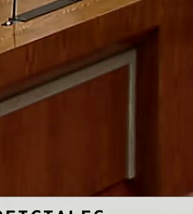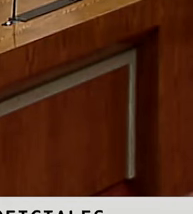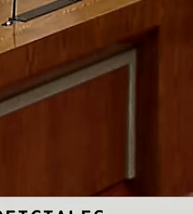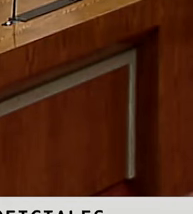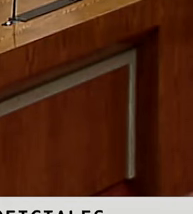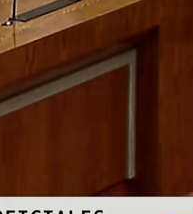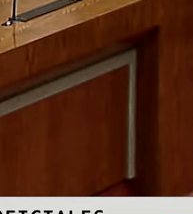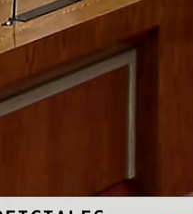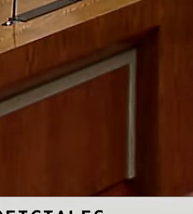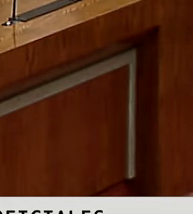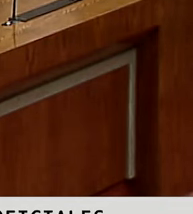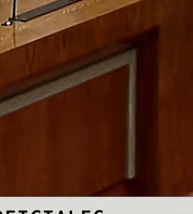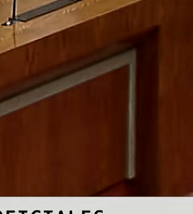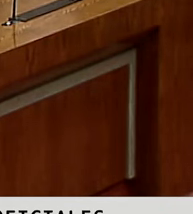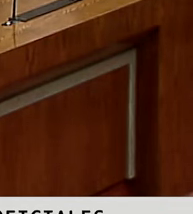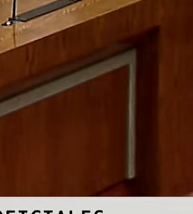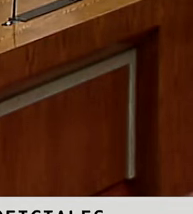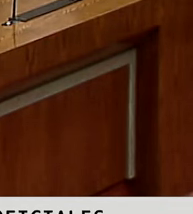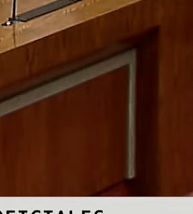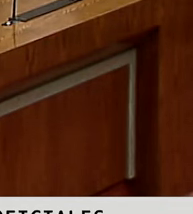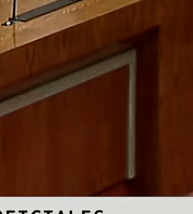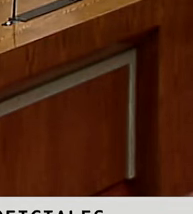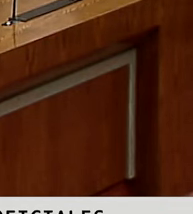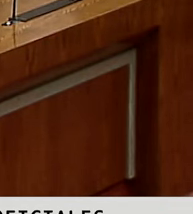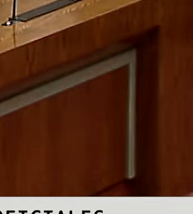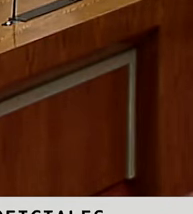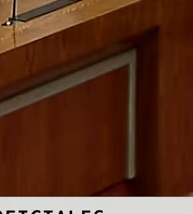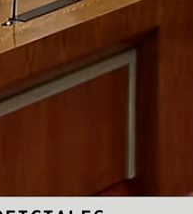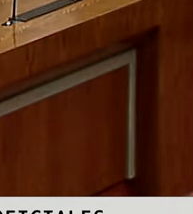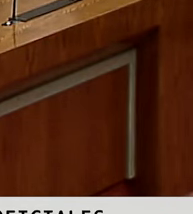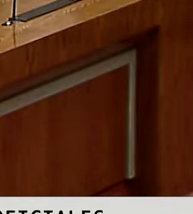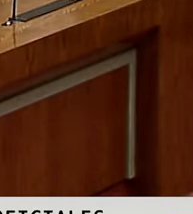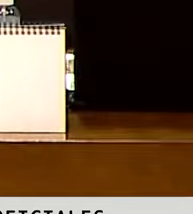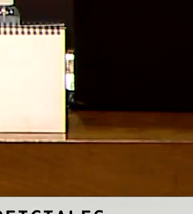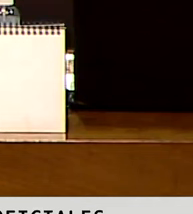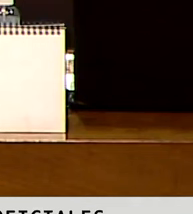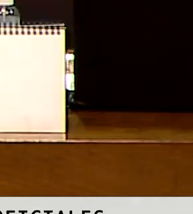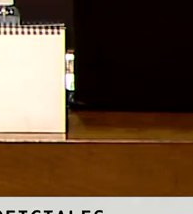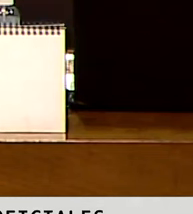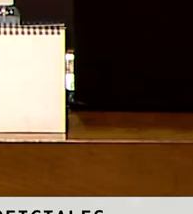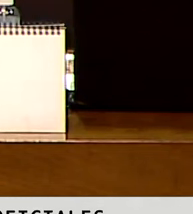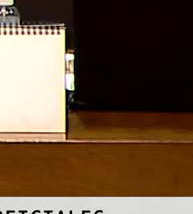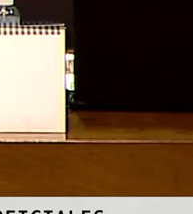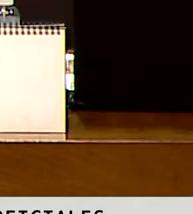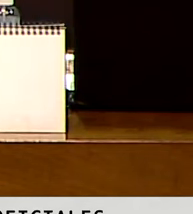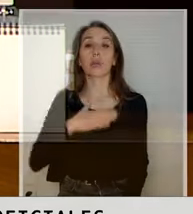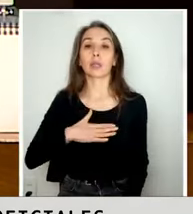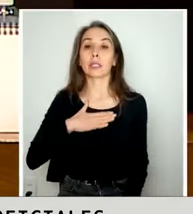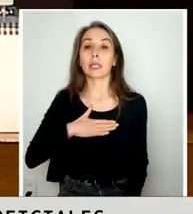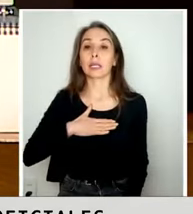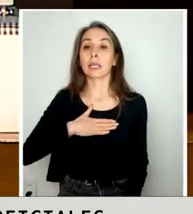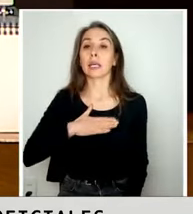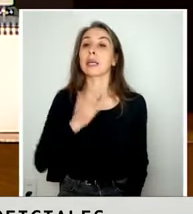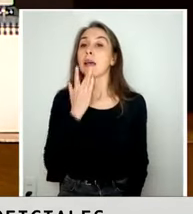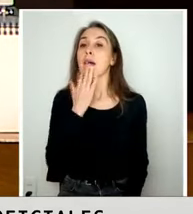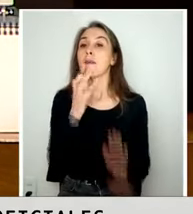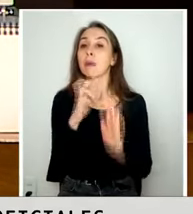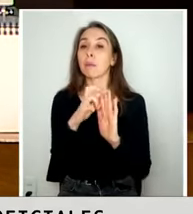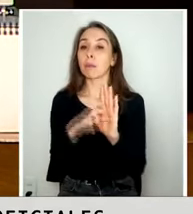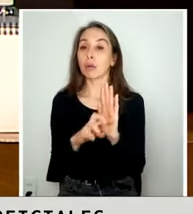ofrezco la palabra diputados y diputadas que quieran hacer intervención en este proyecto de ley